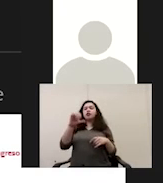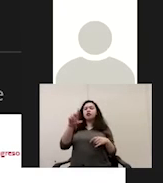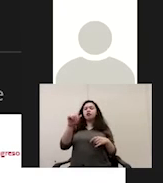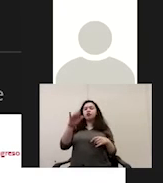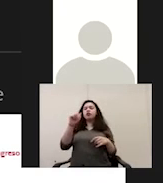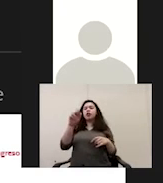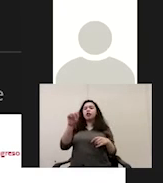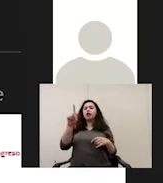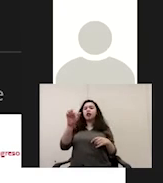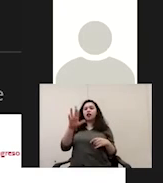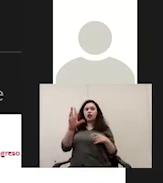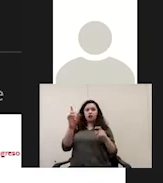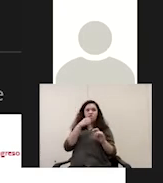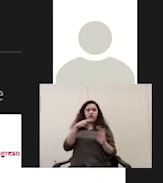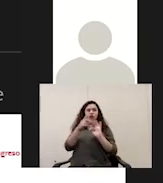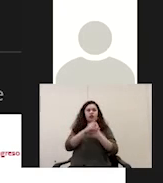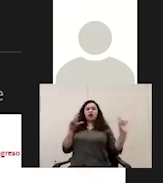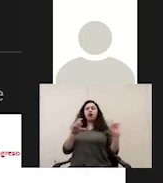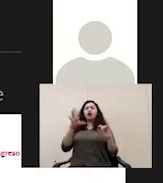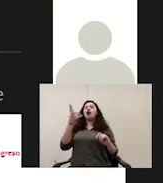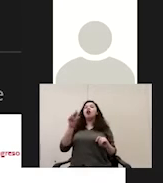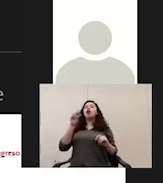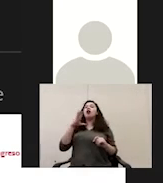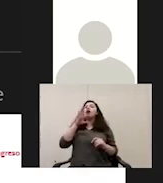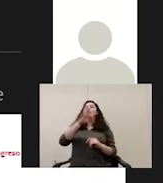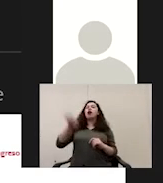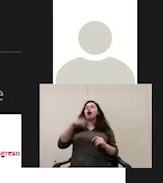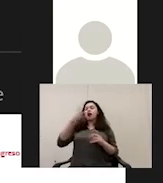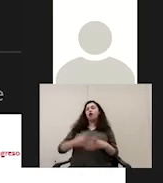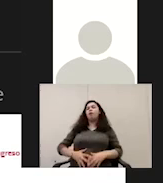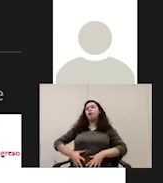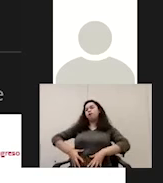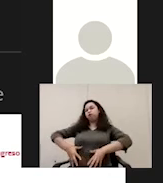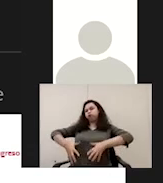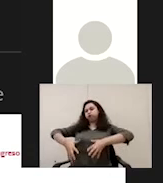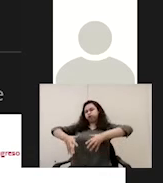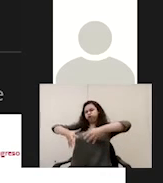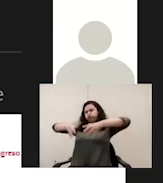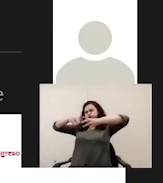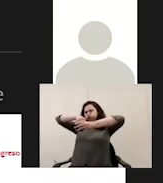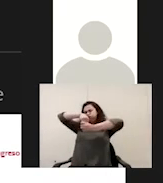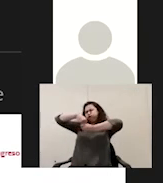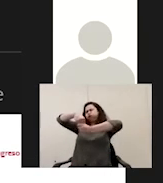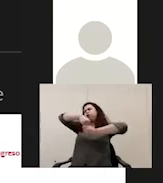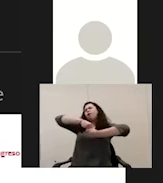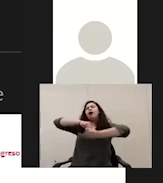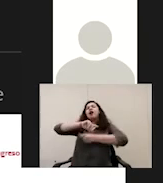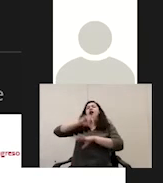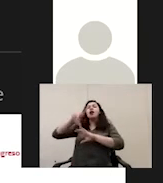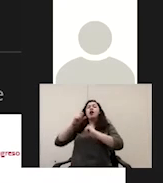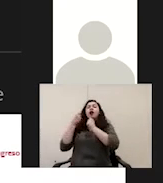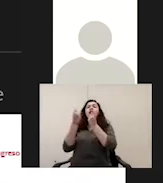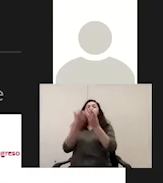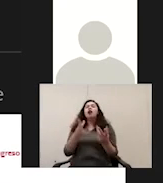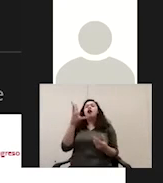y no debe de rebasar el 80% de su capacidad. O sea, no puede estar así sobrellenado y entregarlo. No, tiene que estar